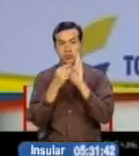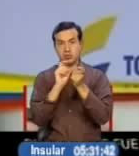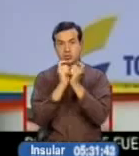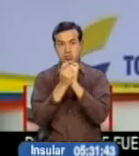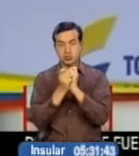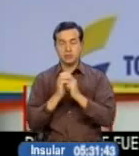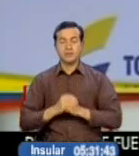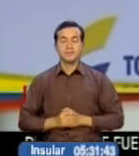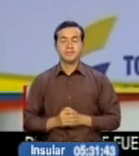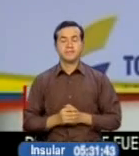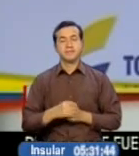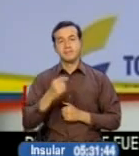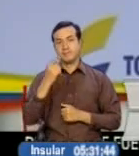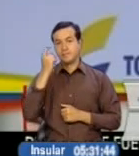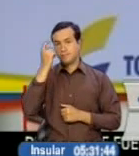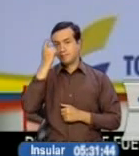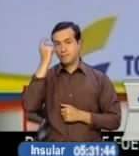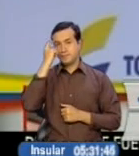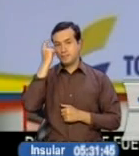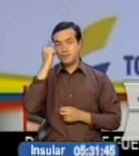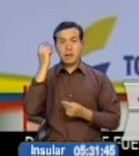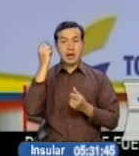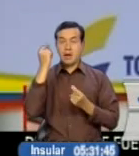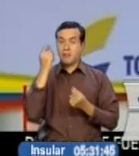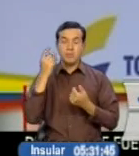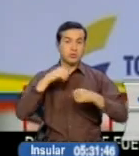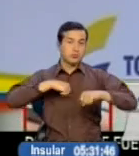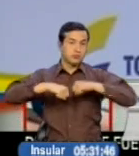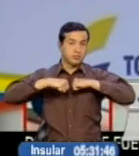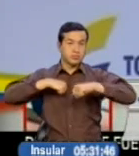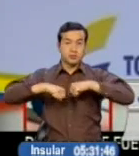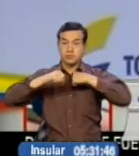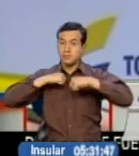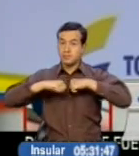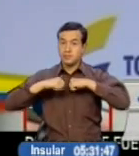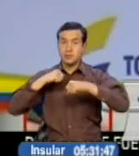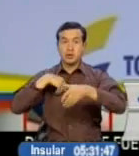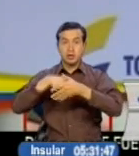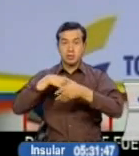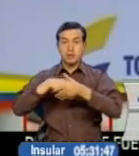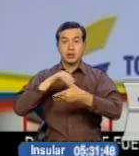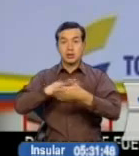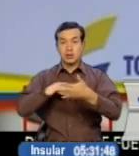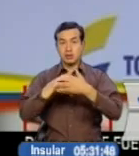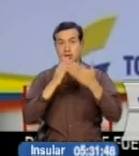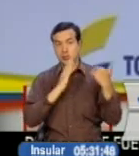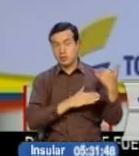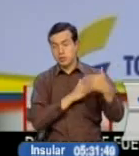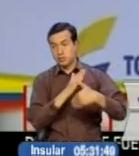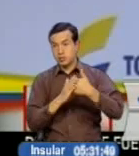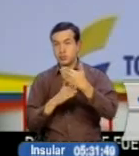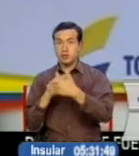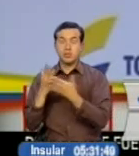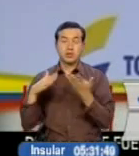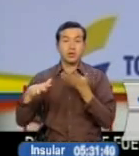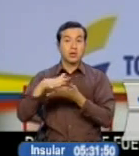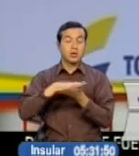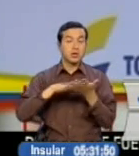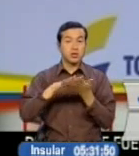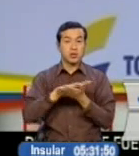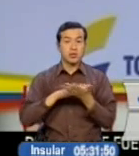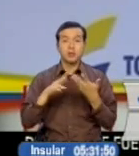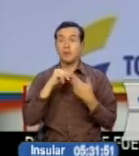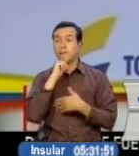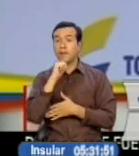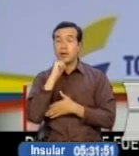Tendremos que actuar con prontitud y poner límites de tiempo, pues la incertidumbre y